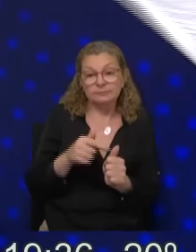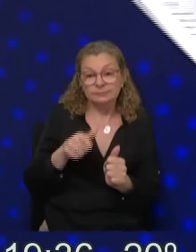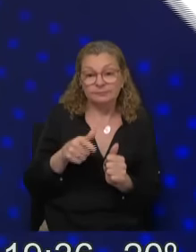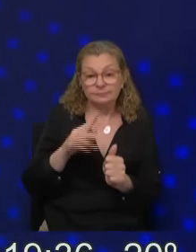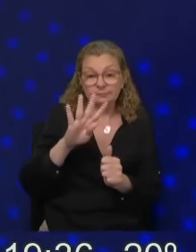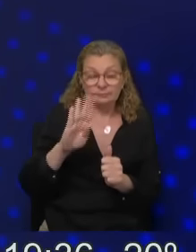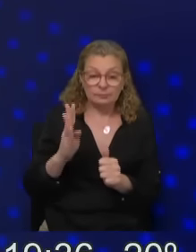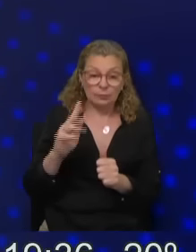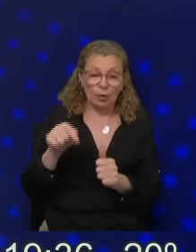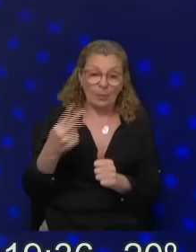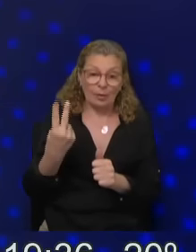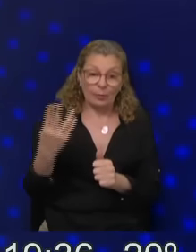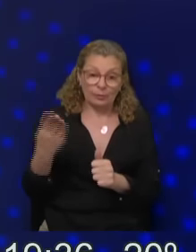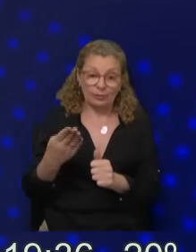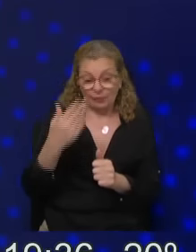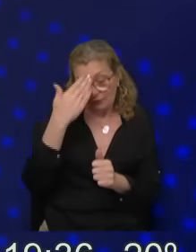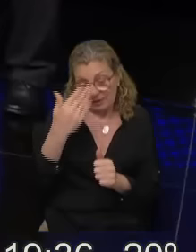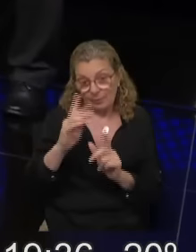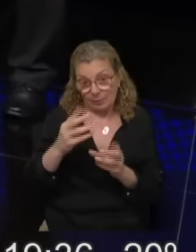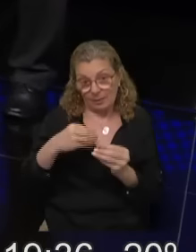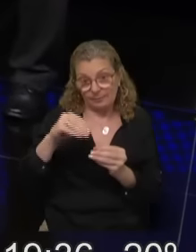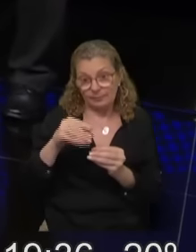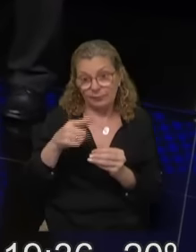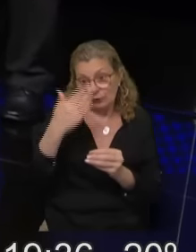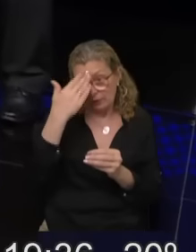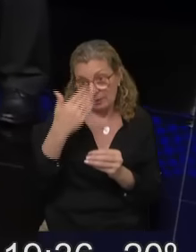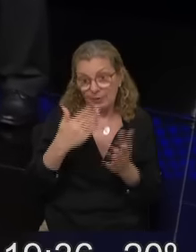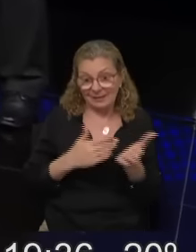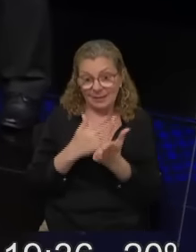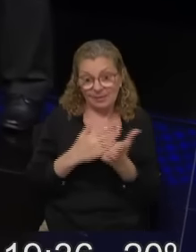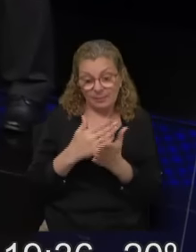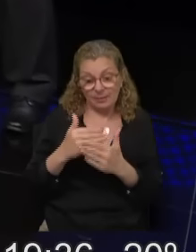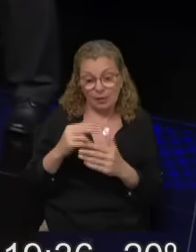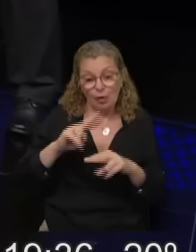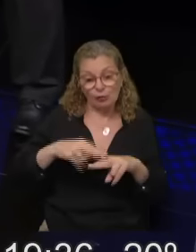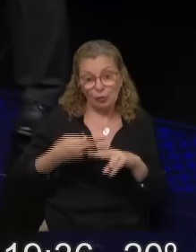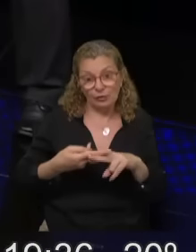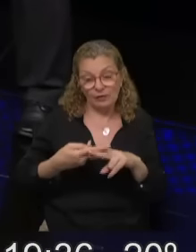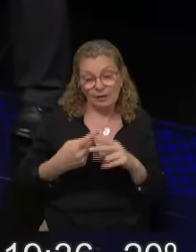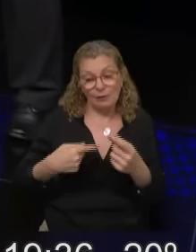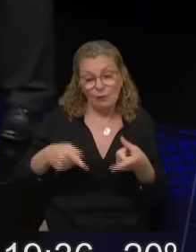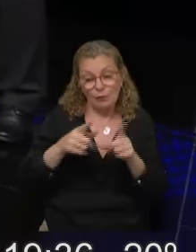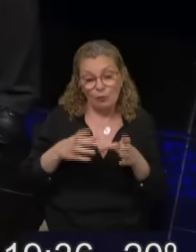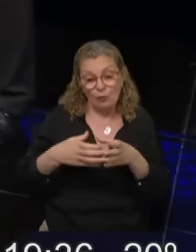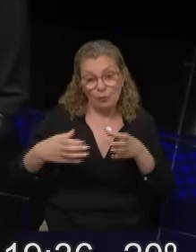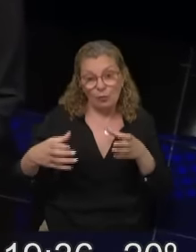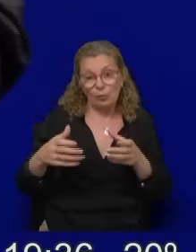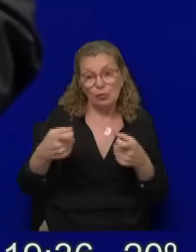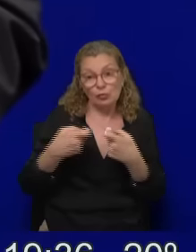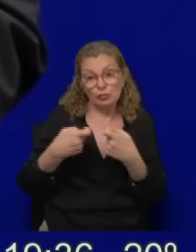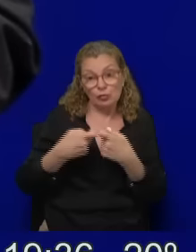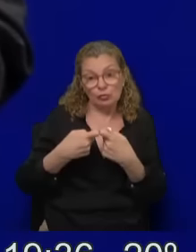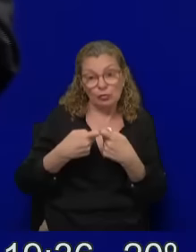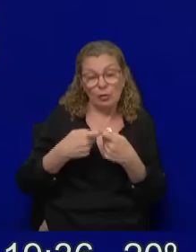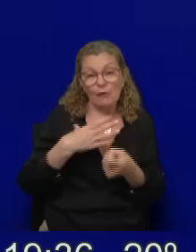ese 4,2 también fue al Frente Amplio. Entonces tenemos un Frente Amplio que siempre crece en la segunda vuelta, una coalición en algún